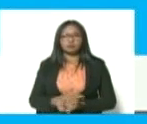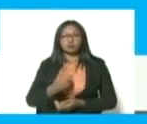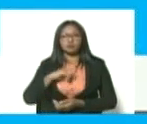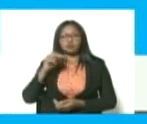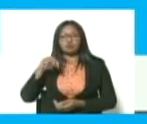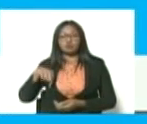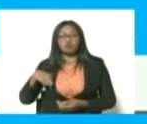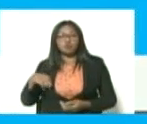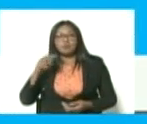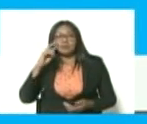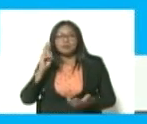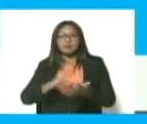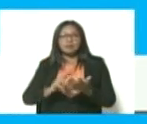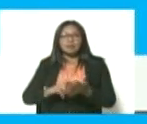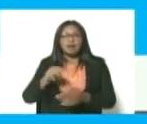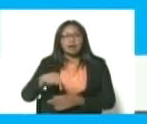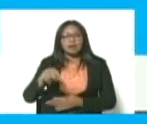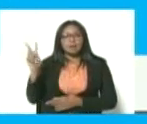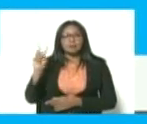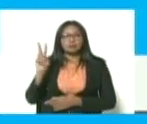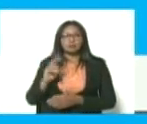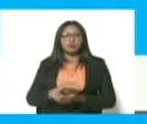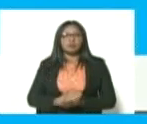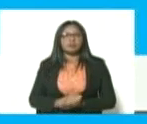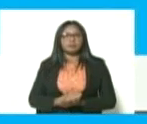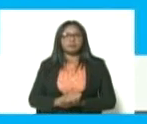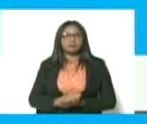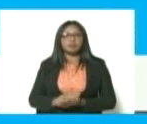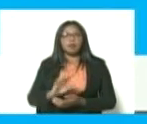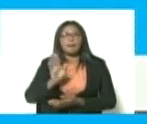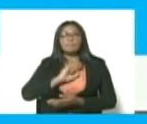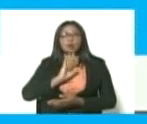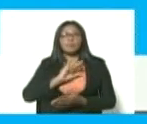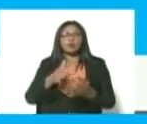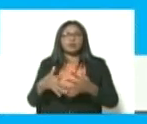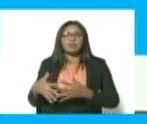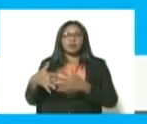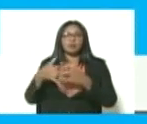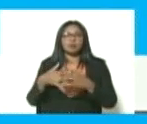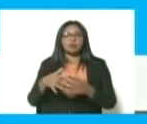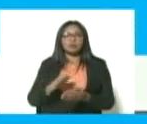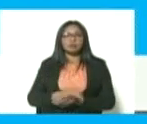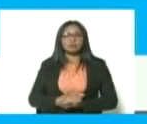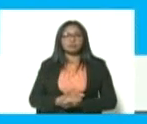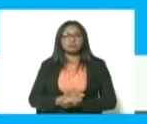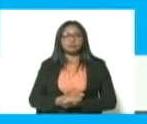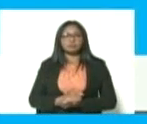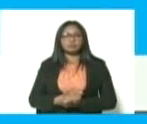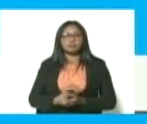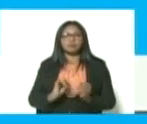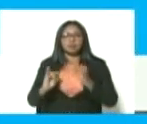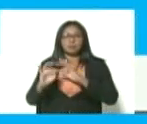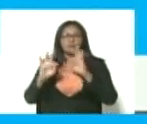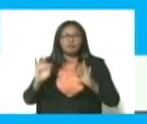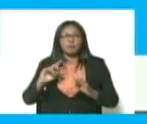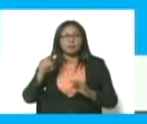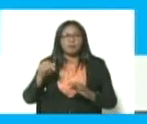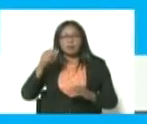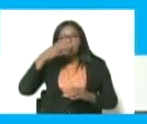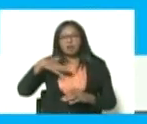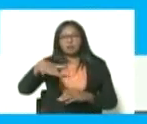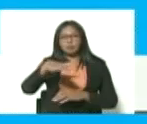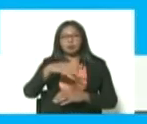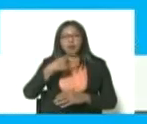democrática. Más democrática que los propios Estados Unidos. Porque aquí el presidente se elige de manera directa. El pueblo vota por